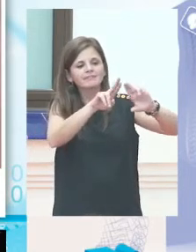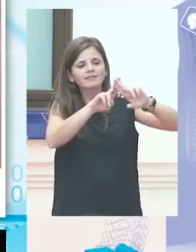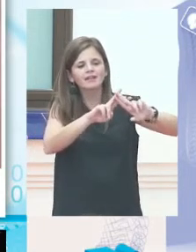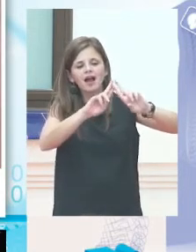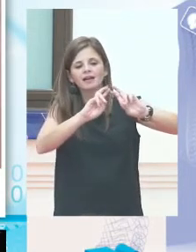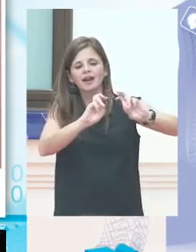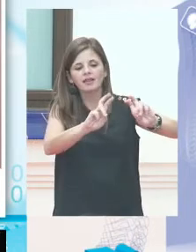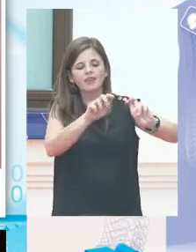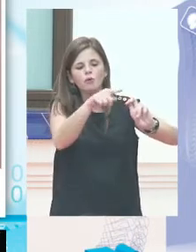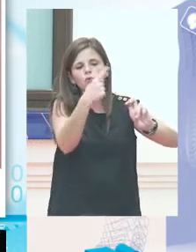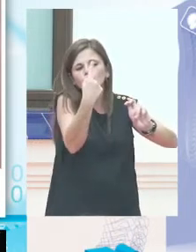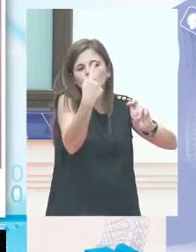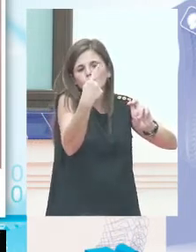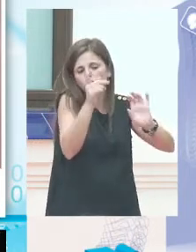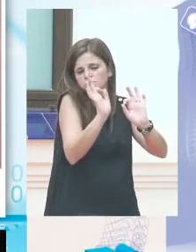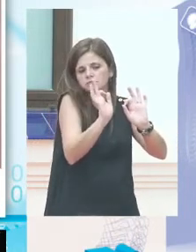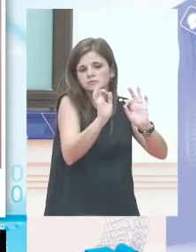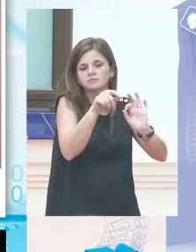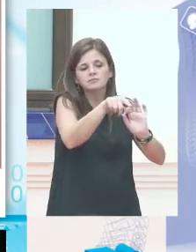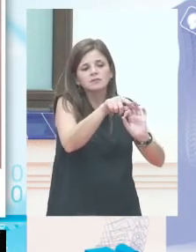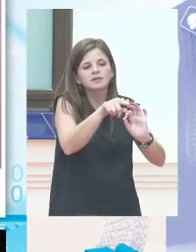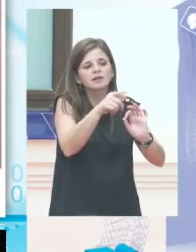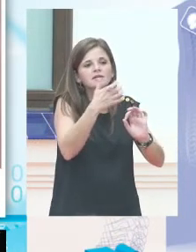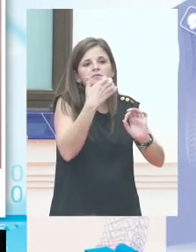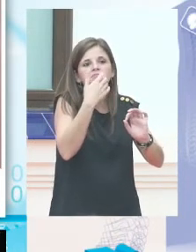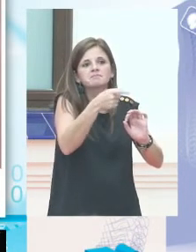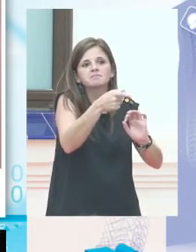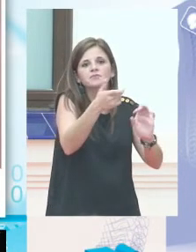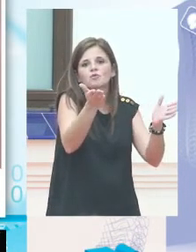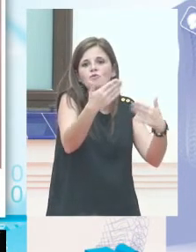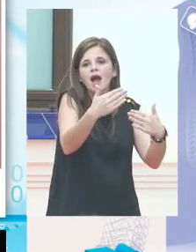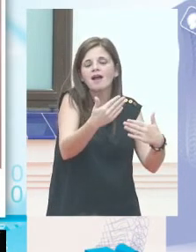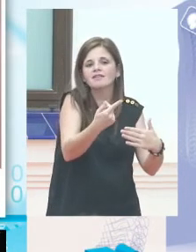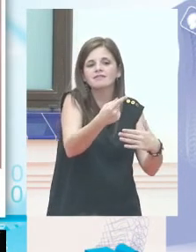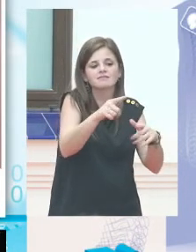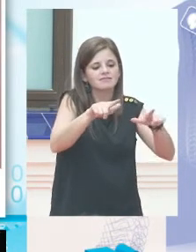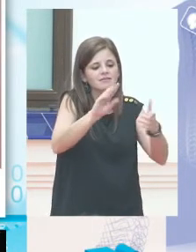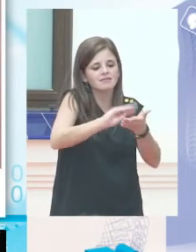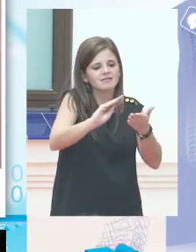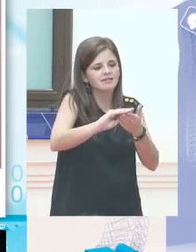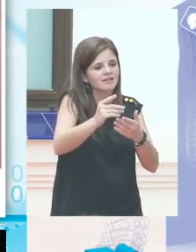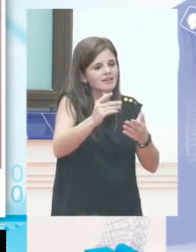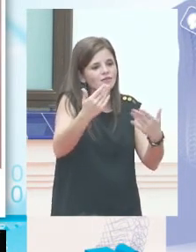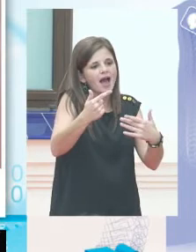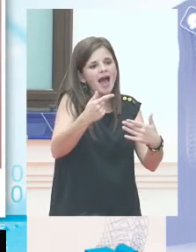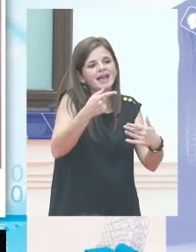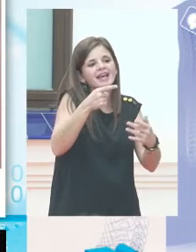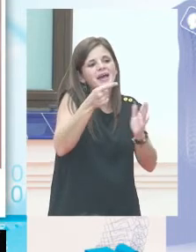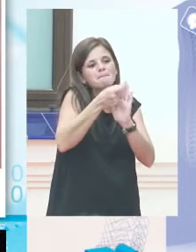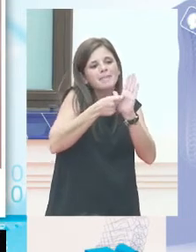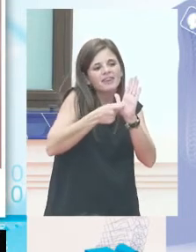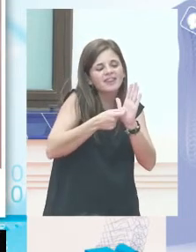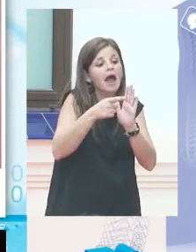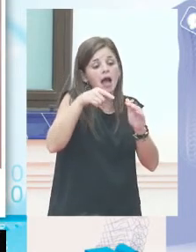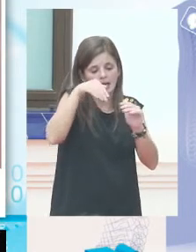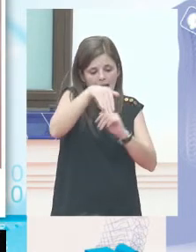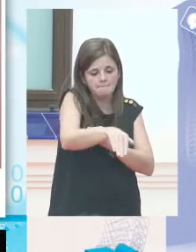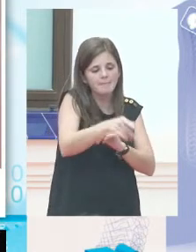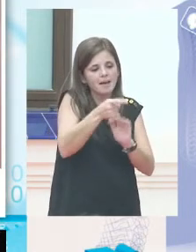caso concreto de una rampa que no tiene las medidas de accesibilidad concretas. El sistema nos va